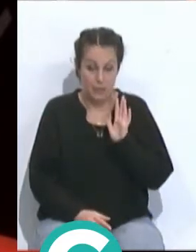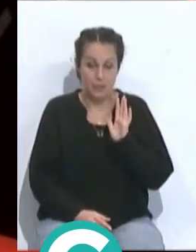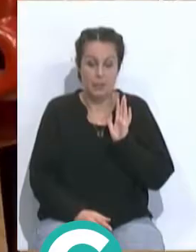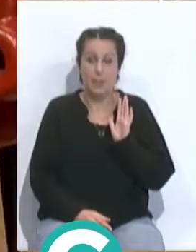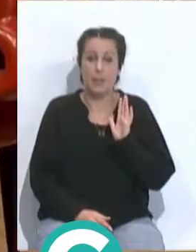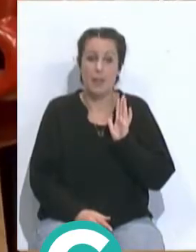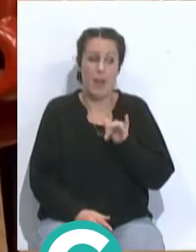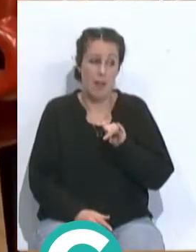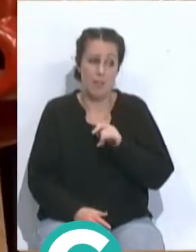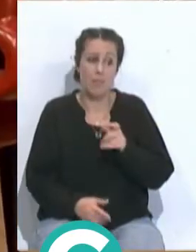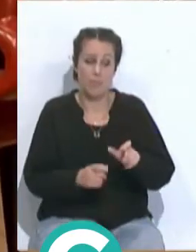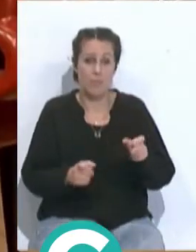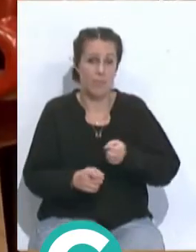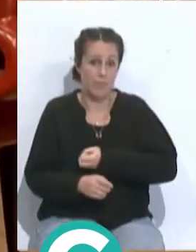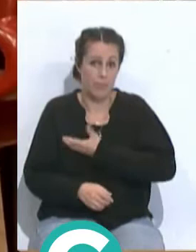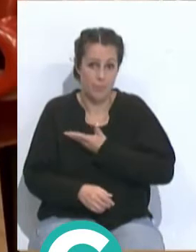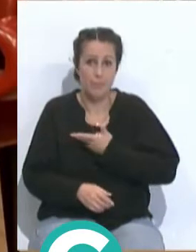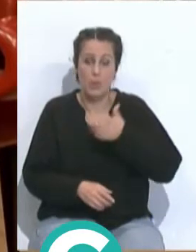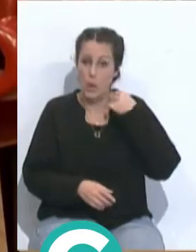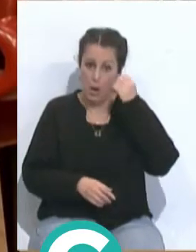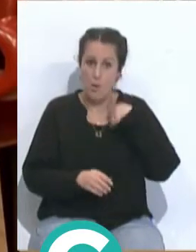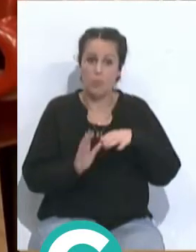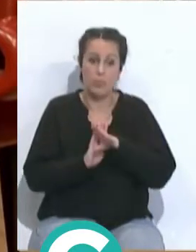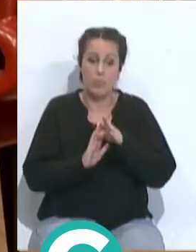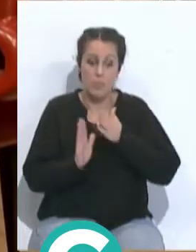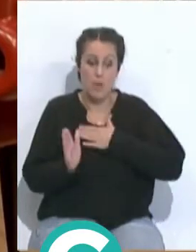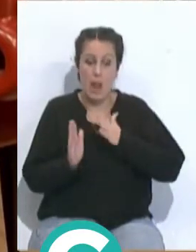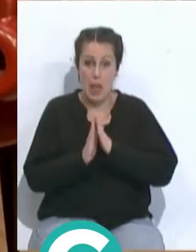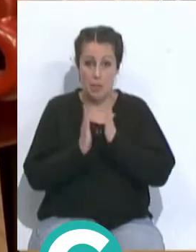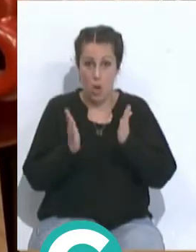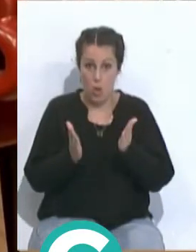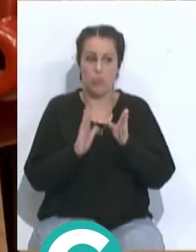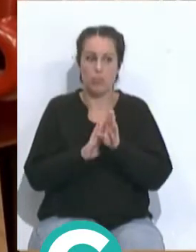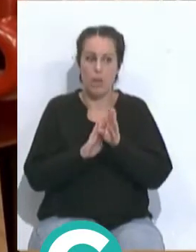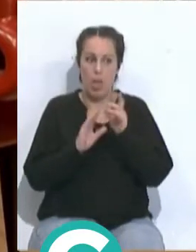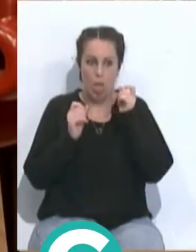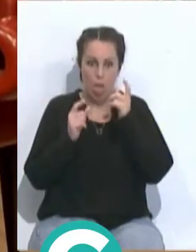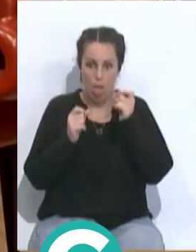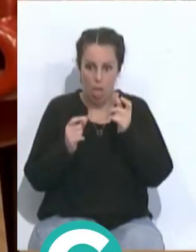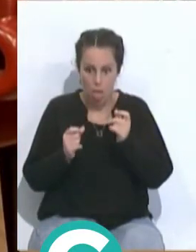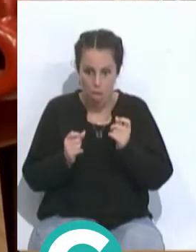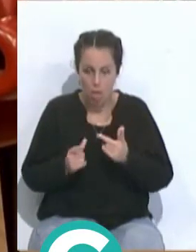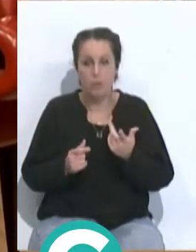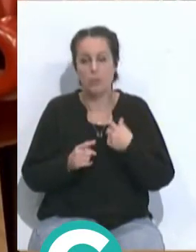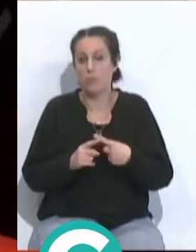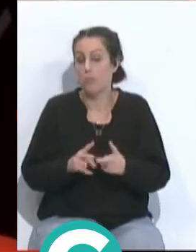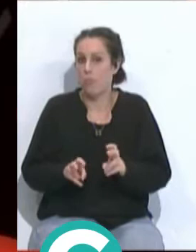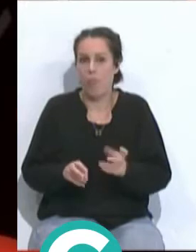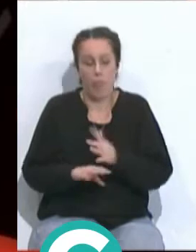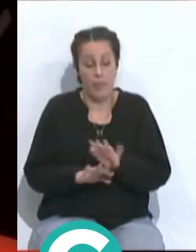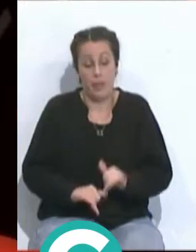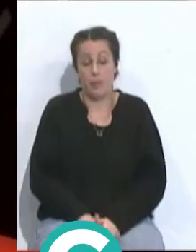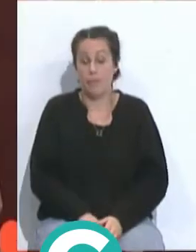con la cantidad de aficionados, ¿no? que tiene Juan Carlos, todavía con mi libro seguimos descubriendo cosas nuevas, pues